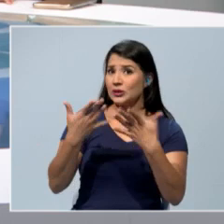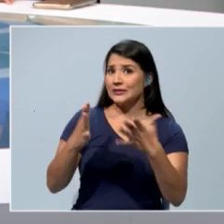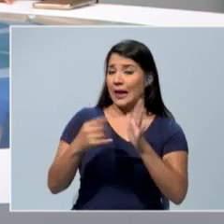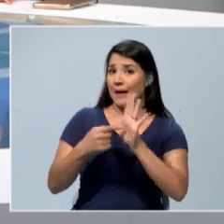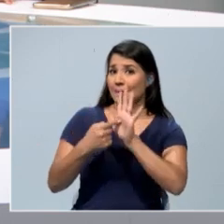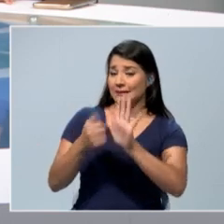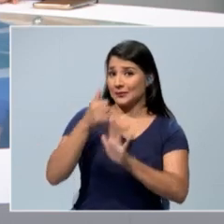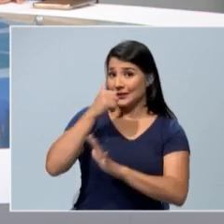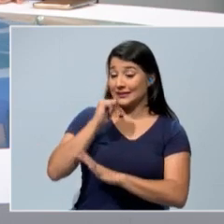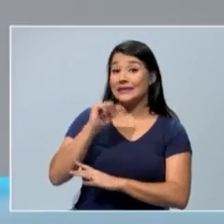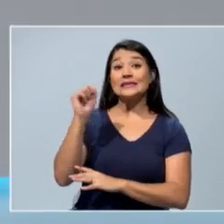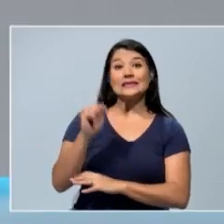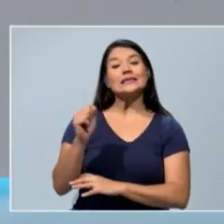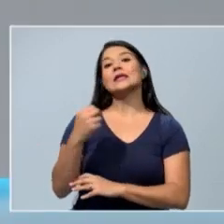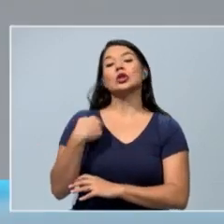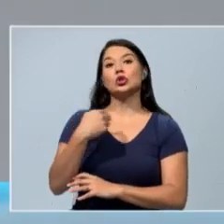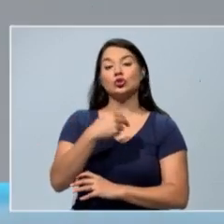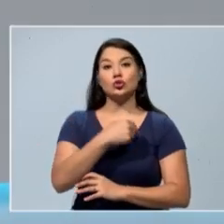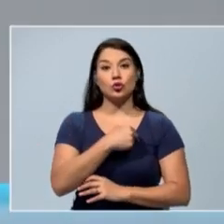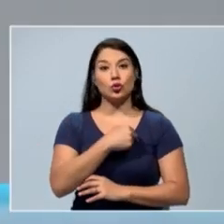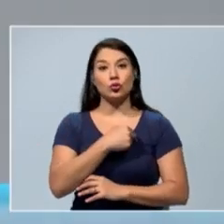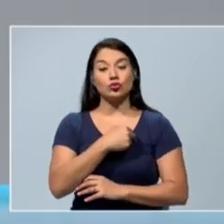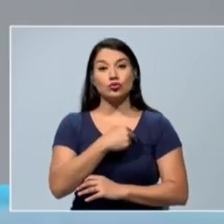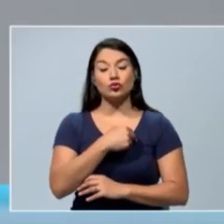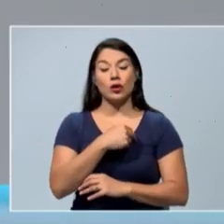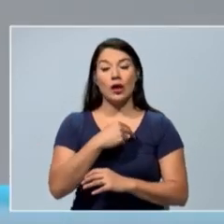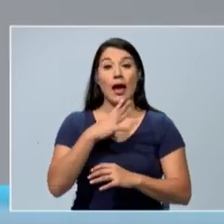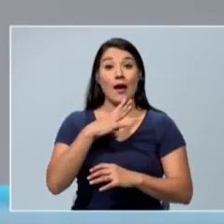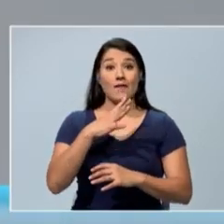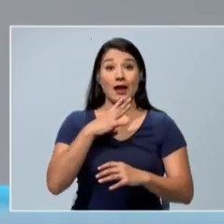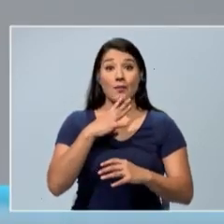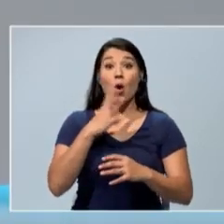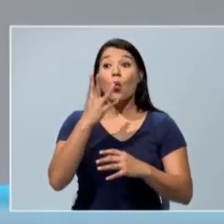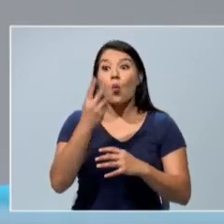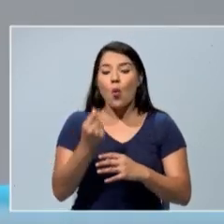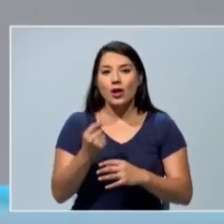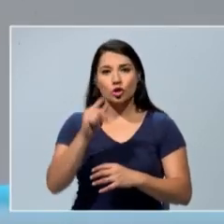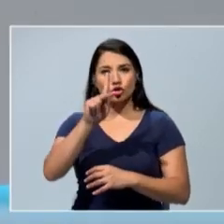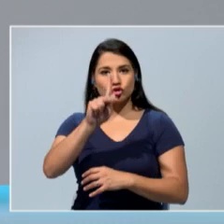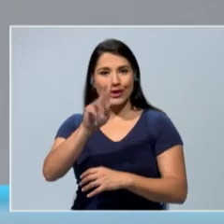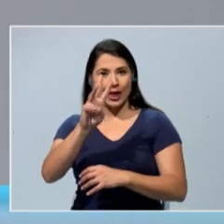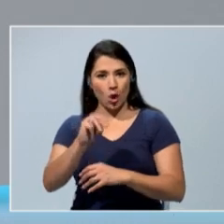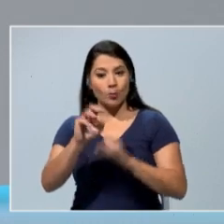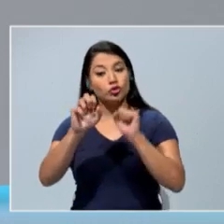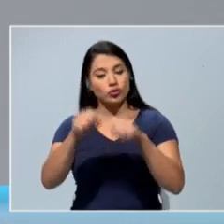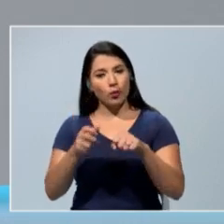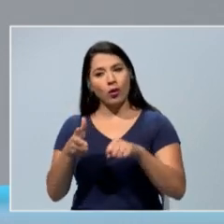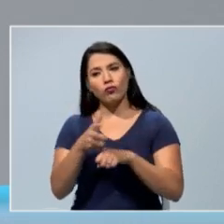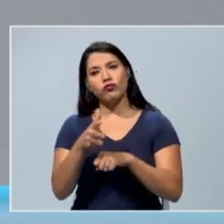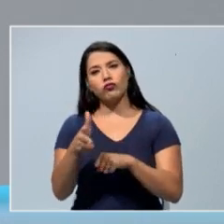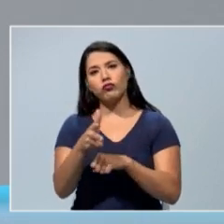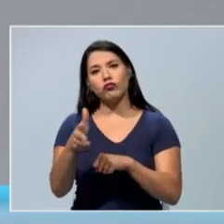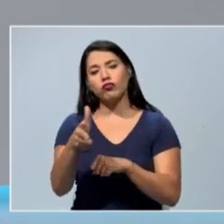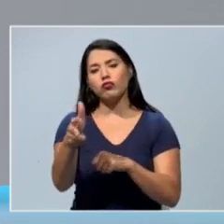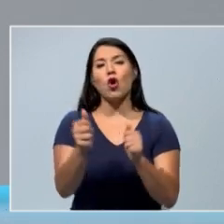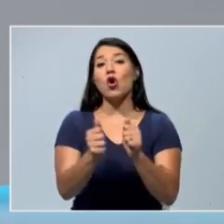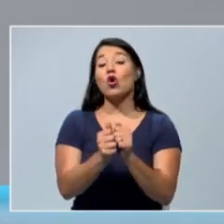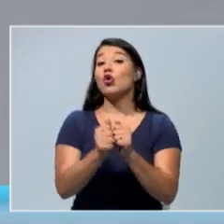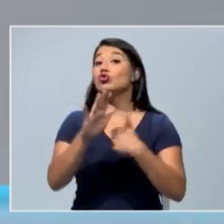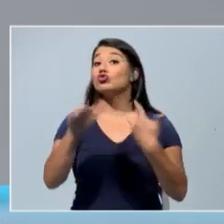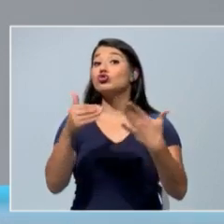don Ernesto, lo adelantamos en titulares acerca de la cantidad de kilómetros que se podrían recorrer con todo este combustible que